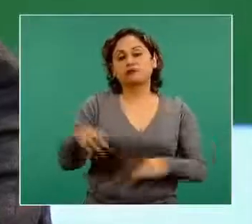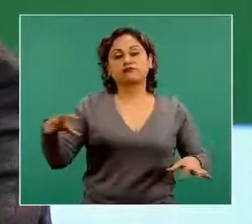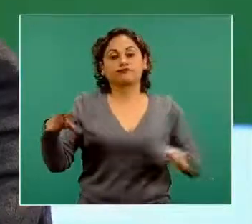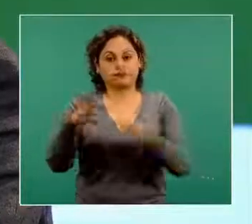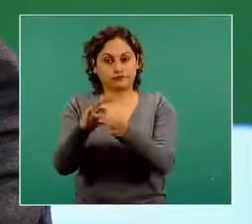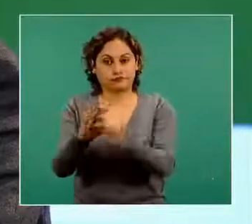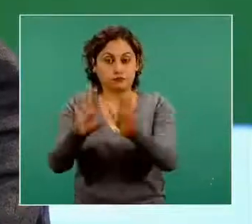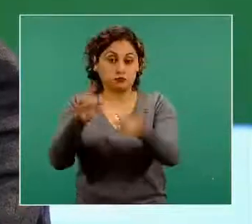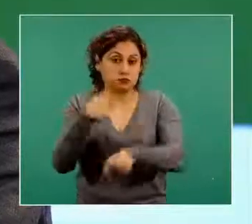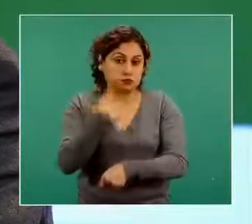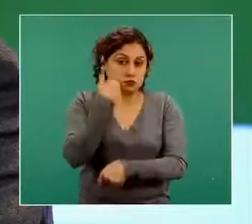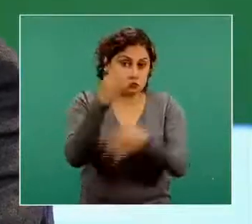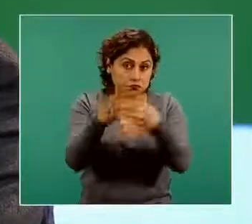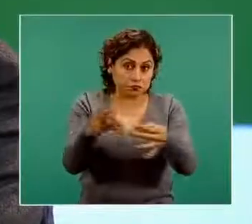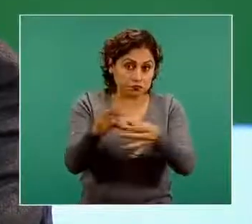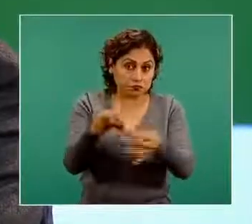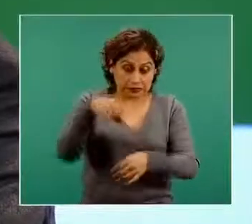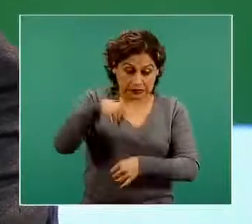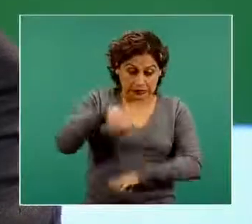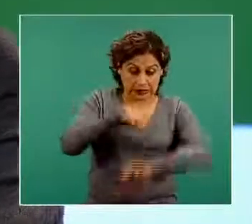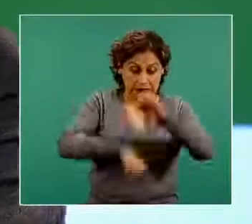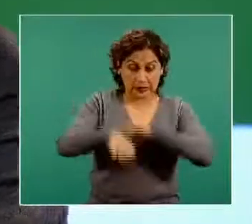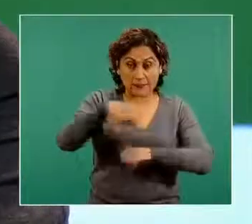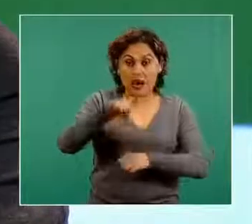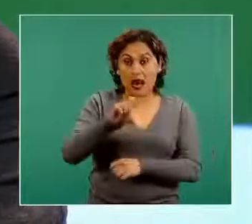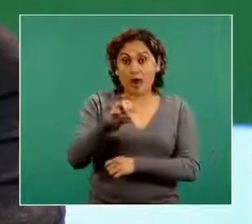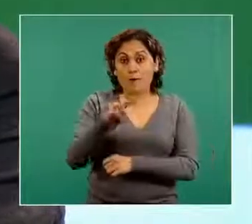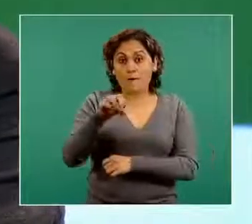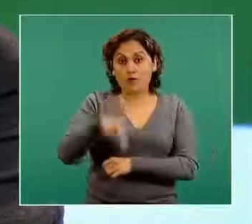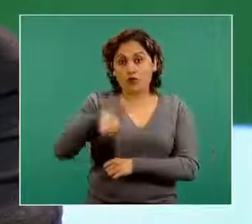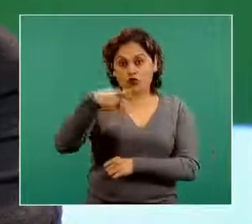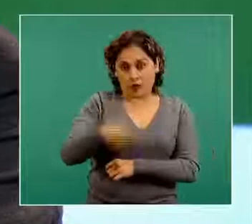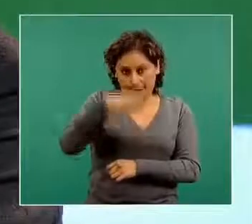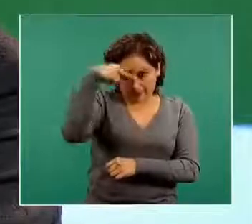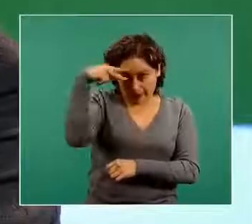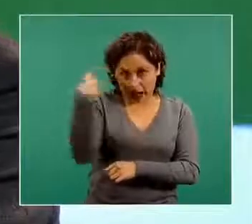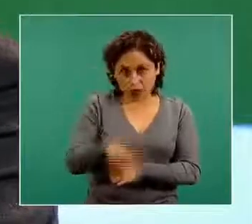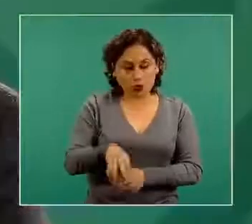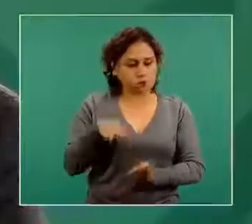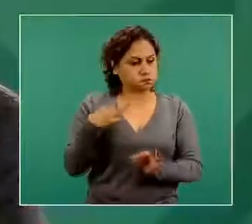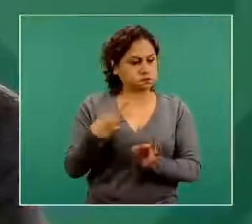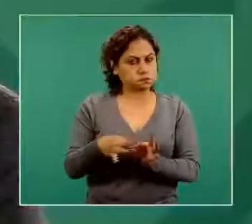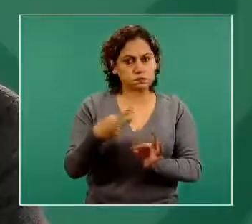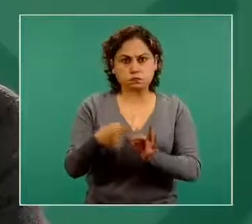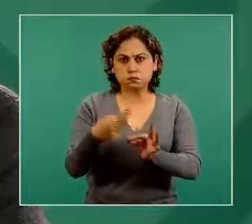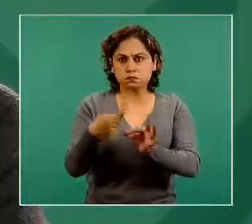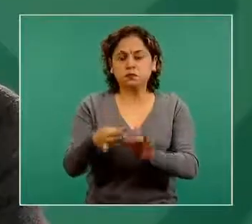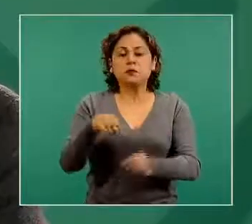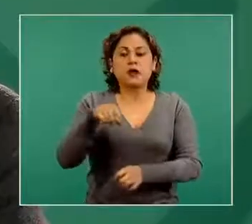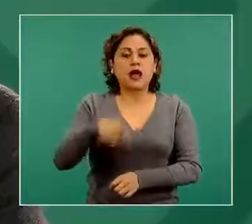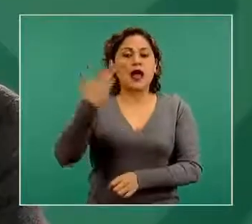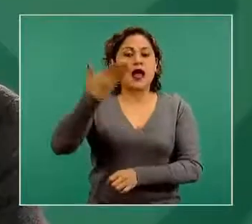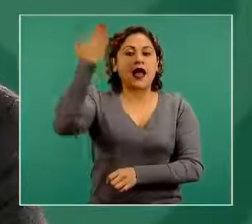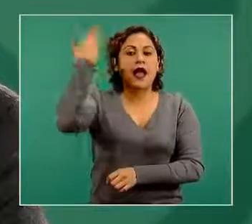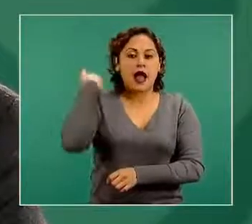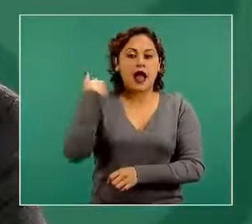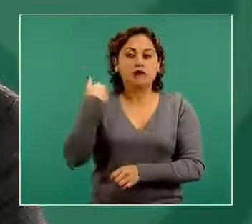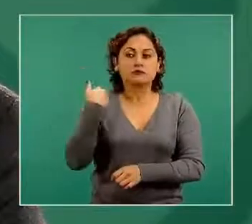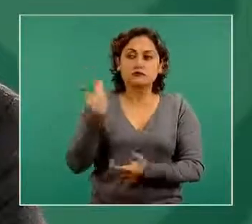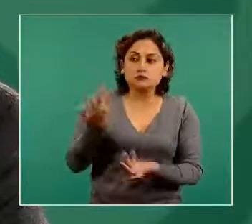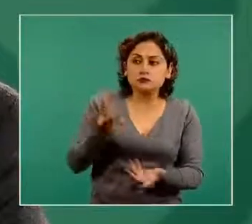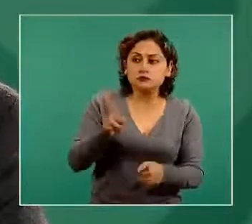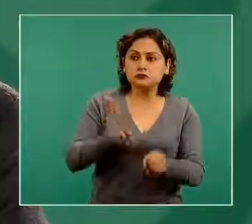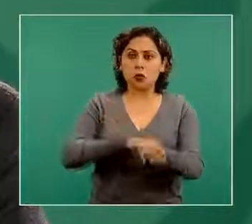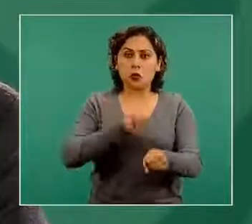va en muy buen curso instalando los equipos adicionales que tuvo que poner en su planta, una planta